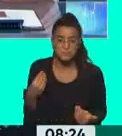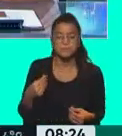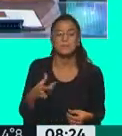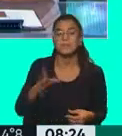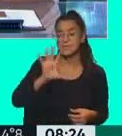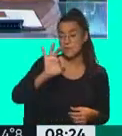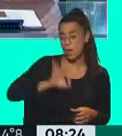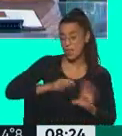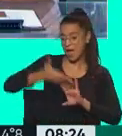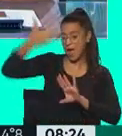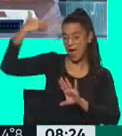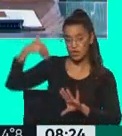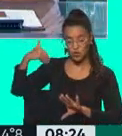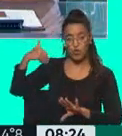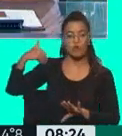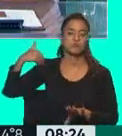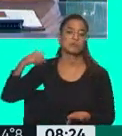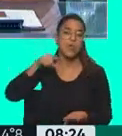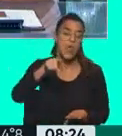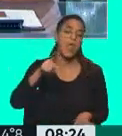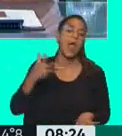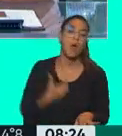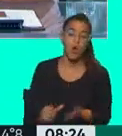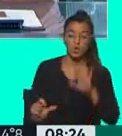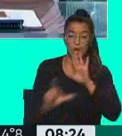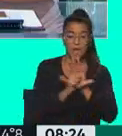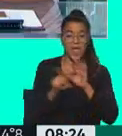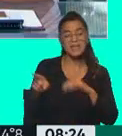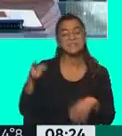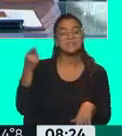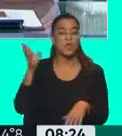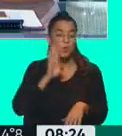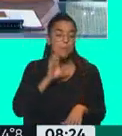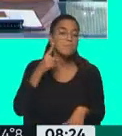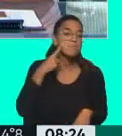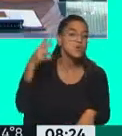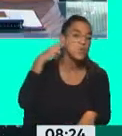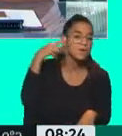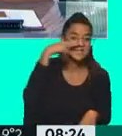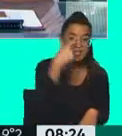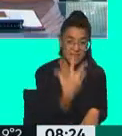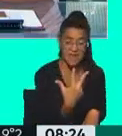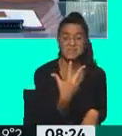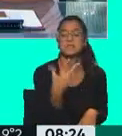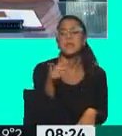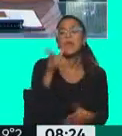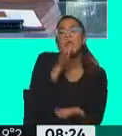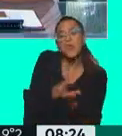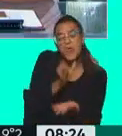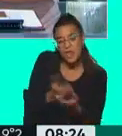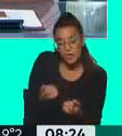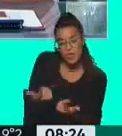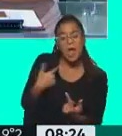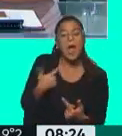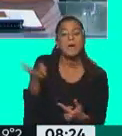hace 50 años desde que el aborto fue legalizado en los eeuu en el mil 973 que la derecho y los republicanos